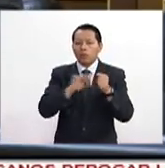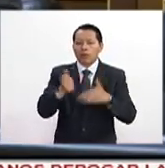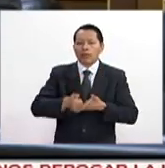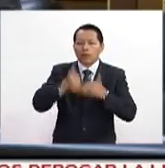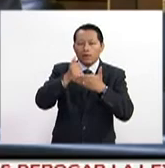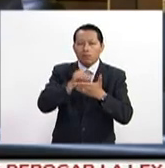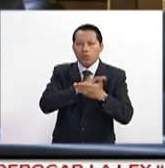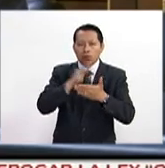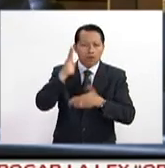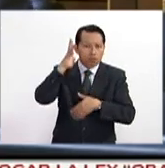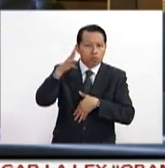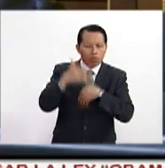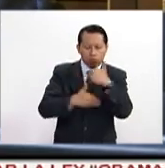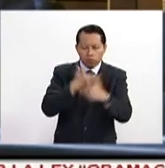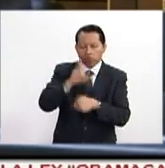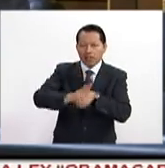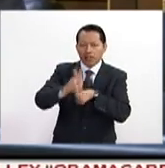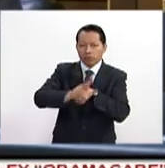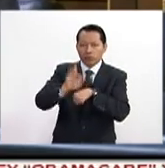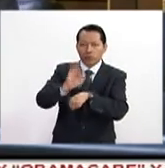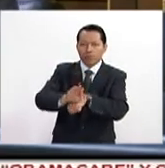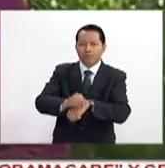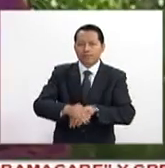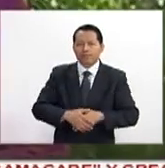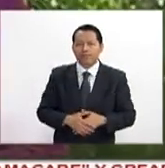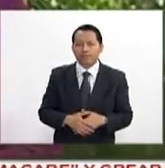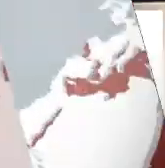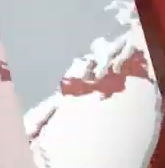forjar el futuro para Venezuela.